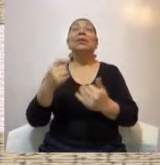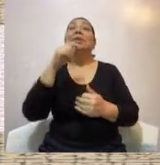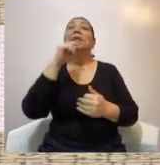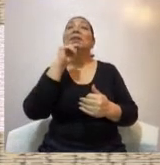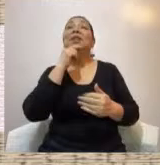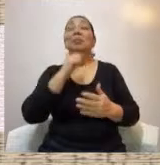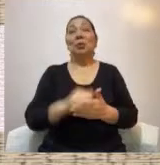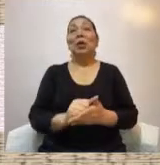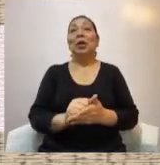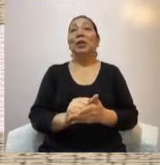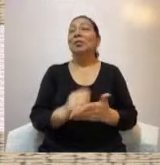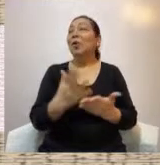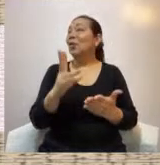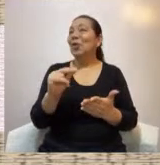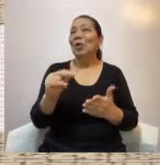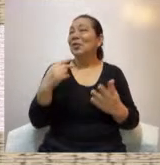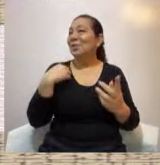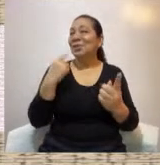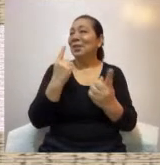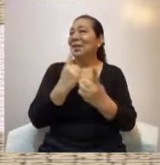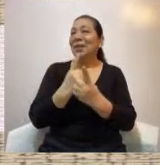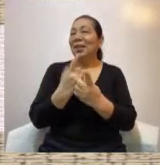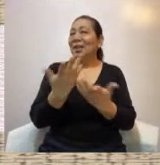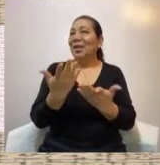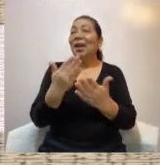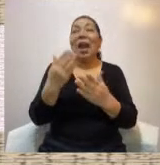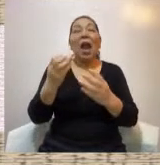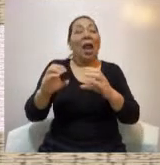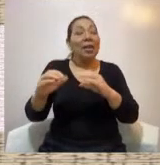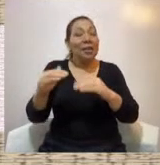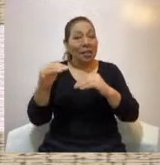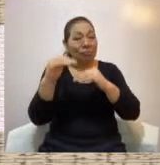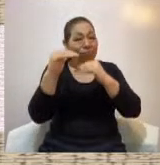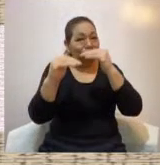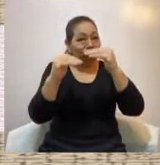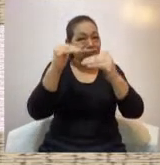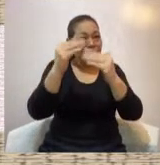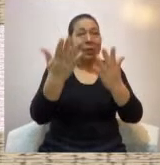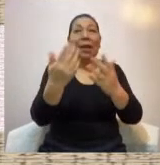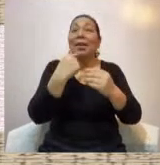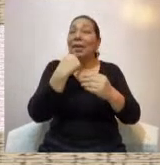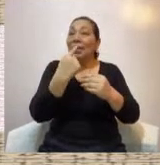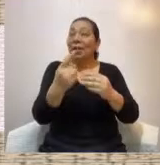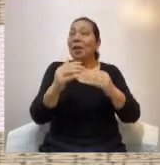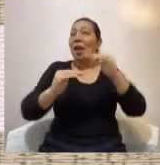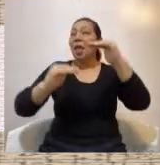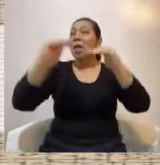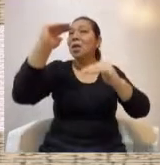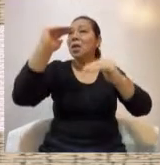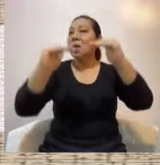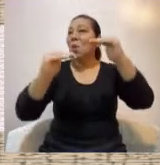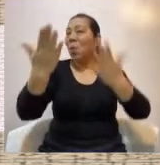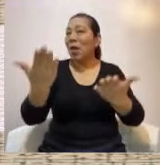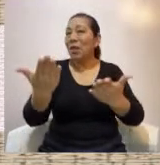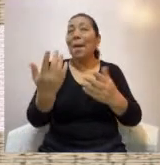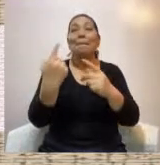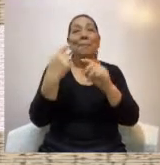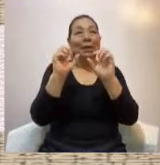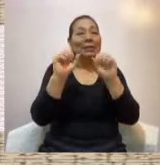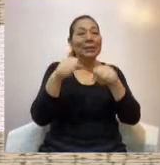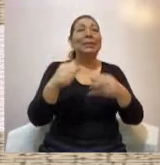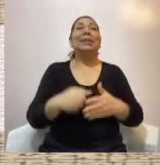en relación a las mujeres no se encuentra dada, sino hay que construirla. Y hay que advertir la desigualdad